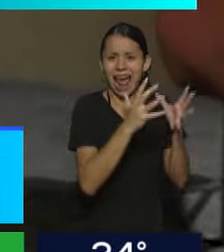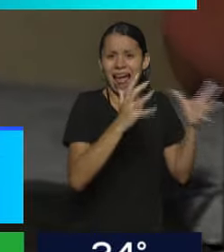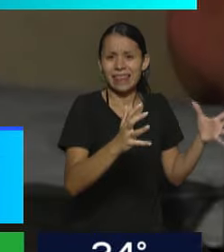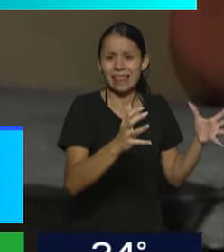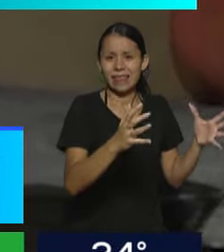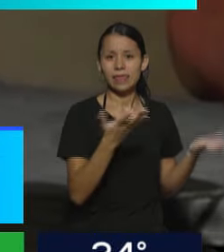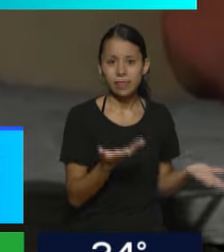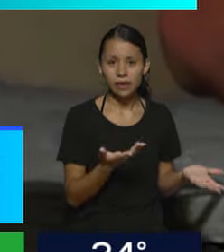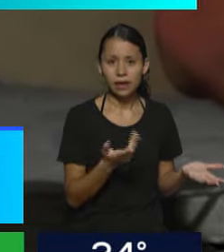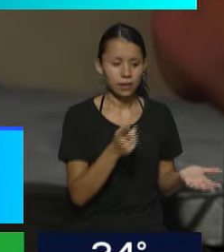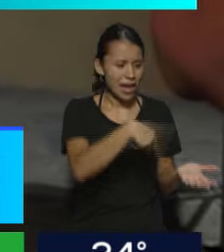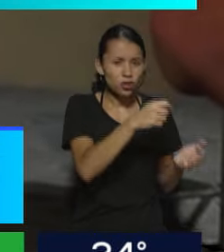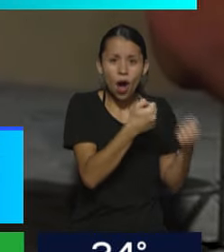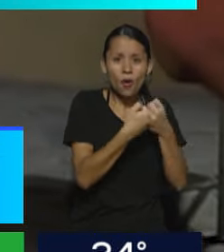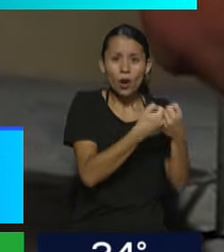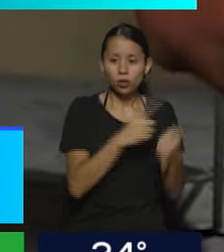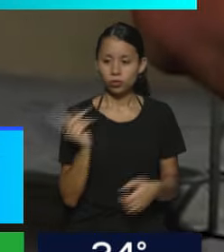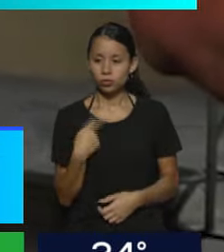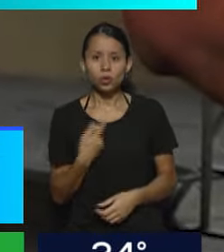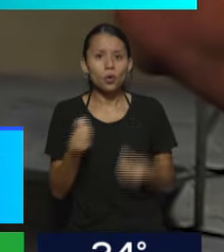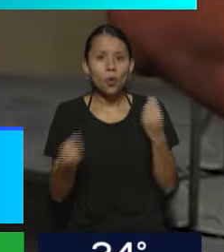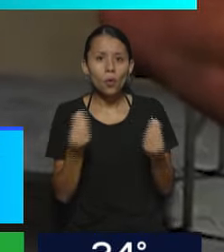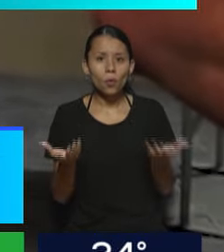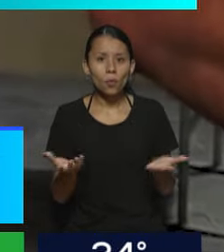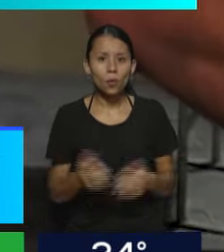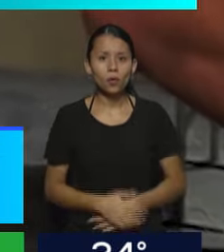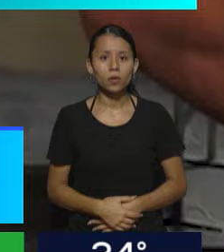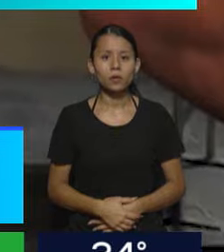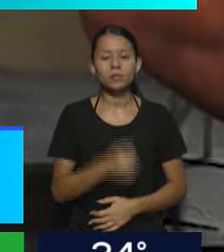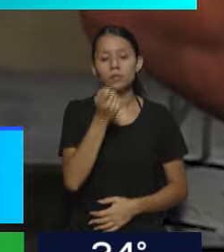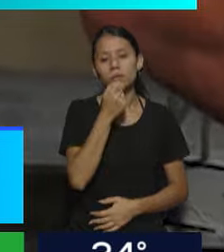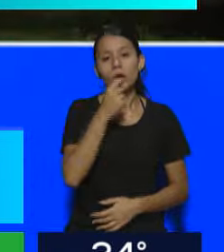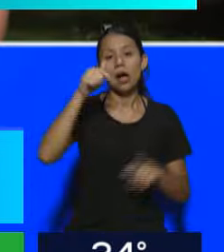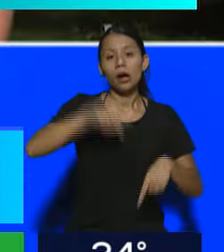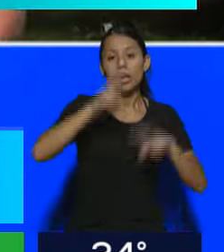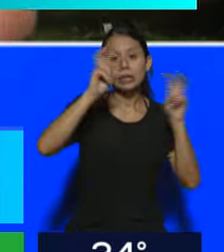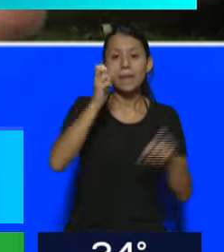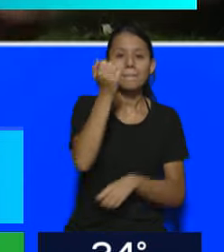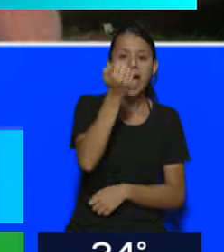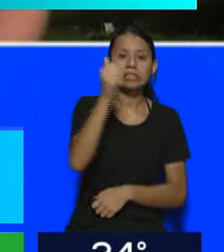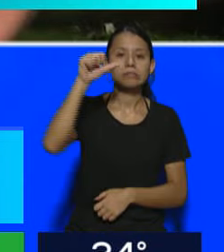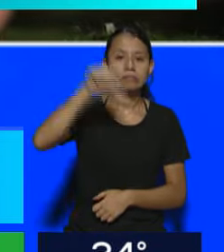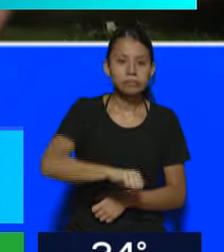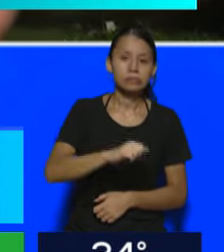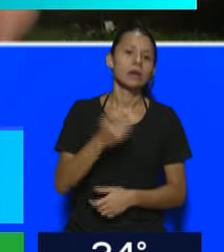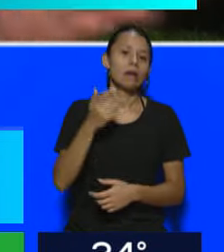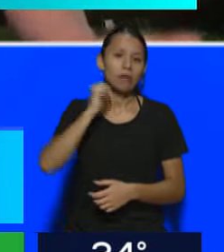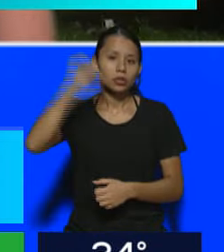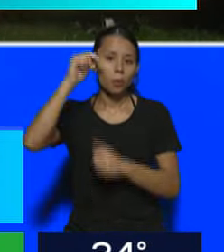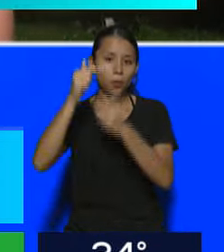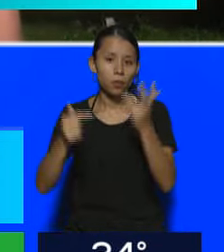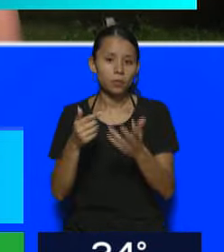este contexto, con la inflación que hay, la devaluación, convenís un precio con un bodeguero y bueno, y